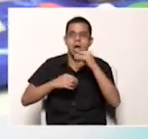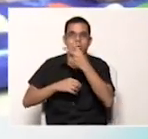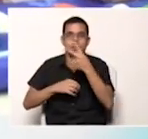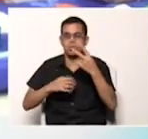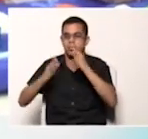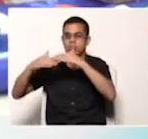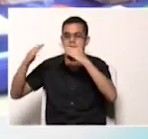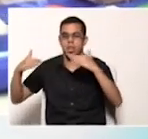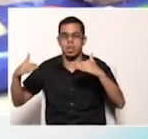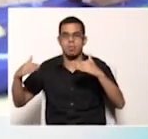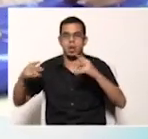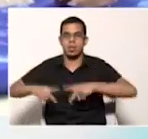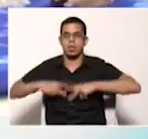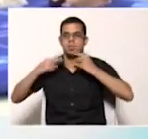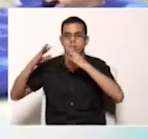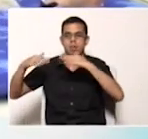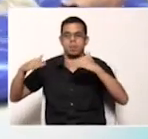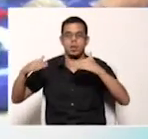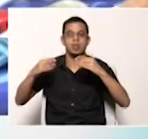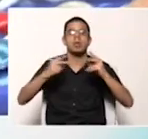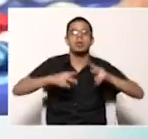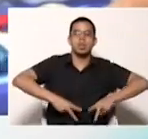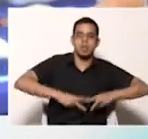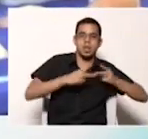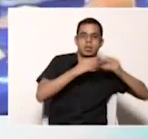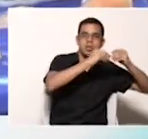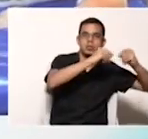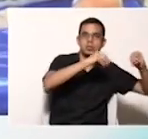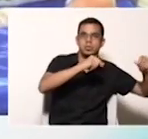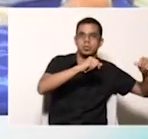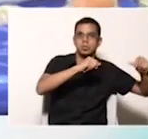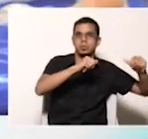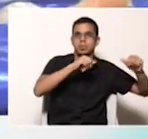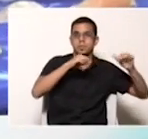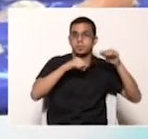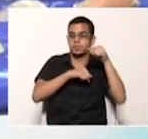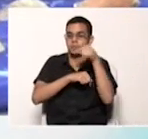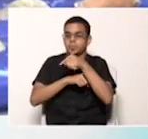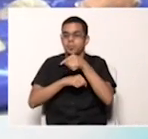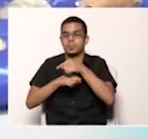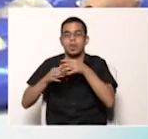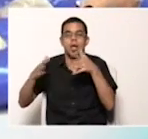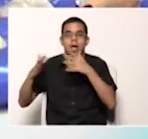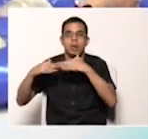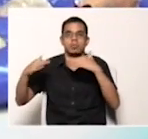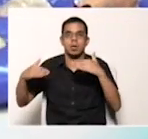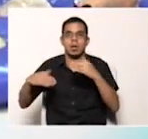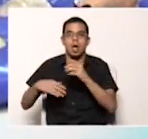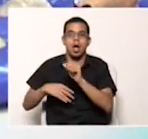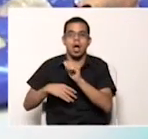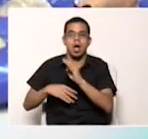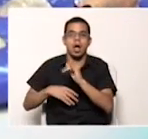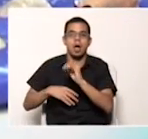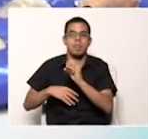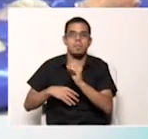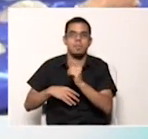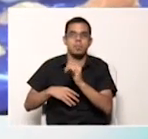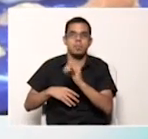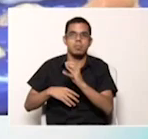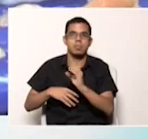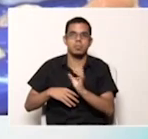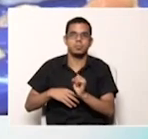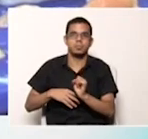del mar. Esto conforman los seres bióticos y abióticos, el clima, las